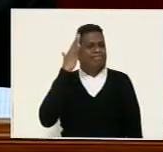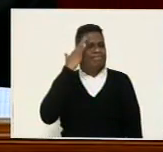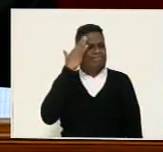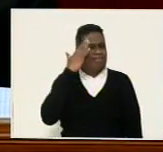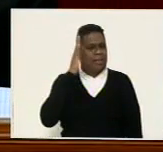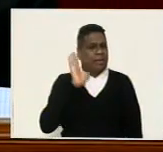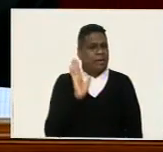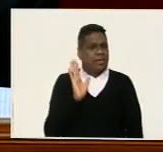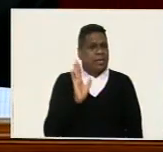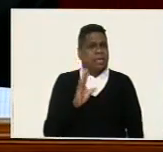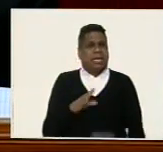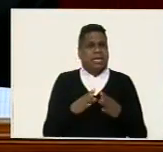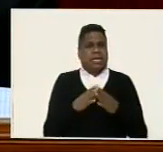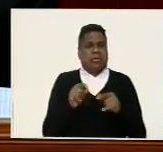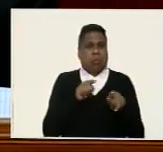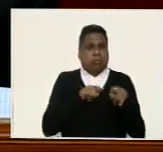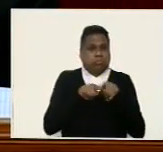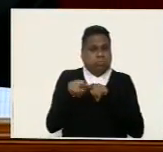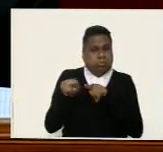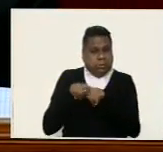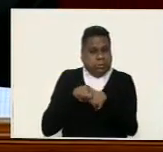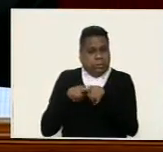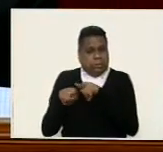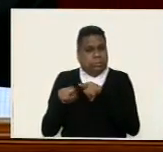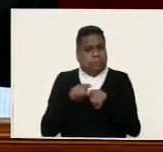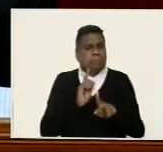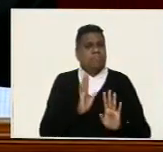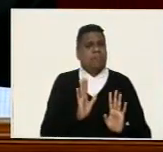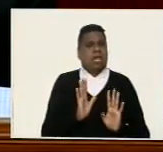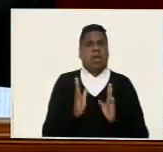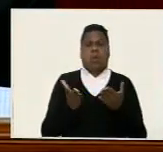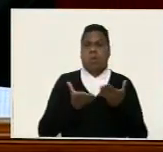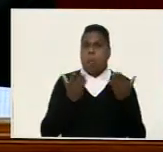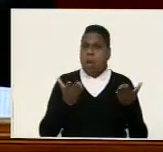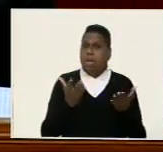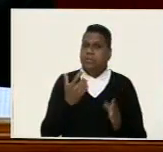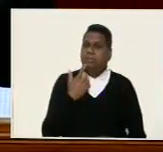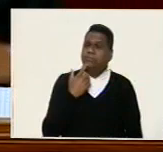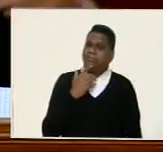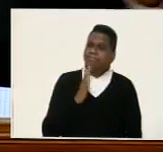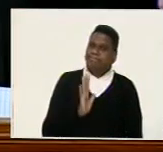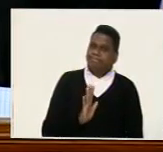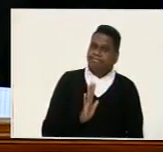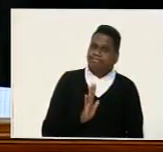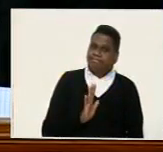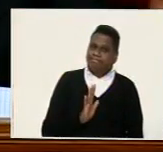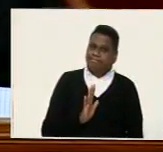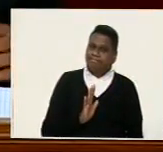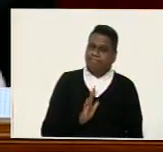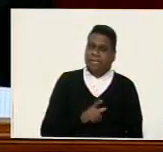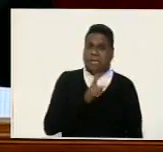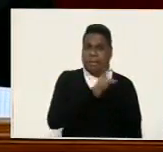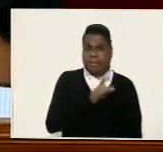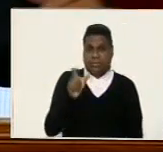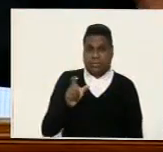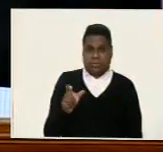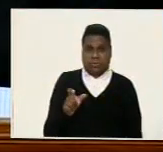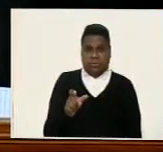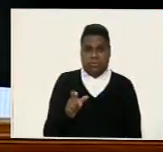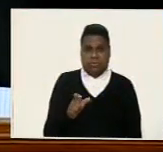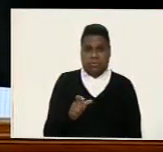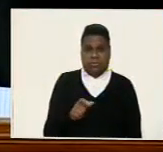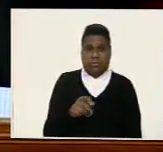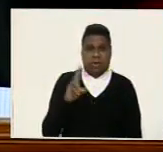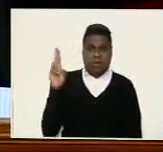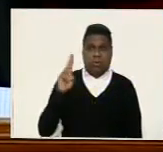que todo está basado en chismes cuando las vocerías de la Unión Europea, incluidas unas